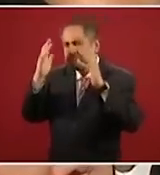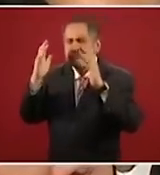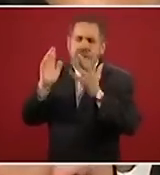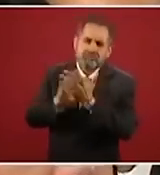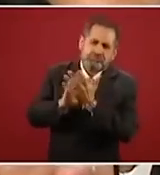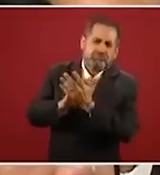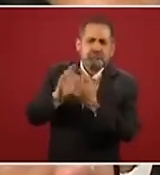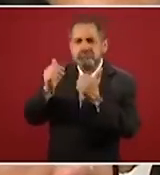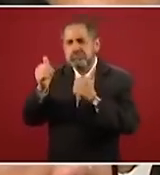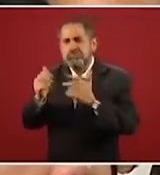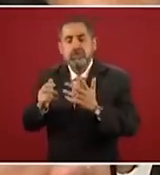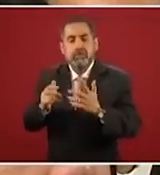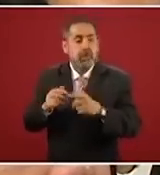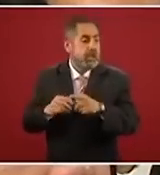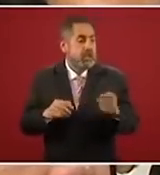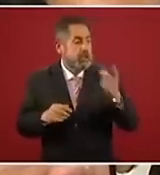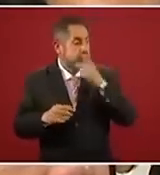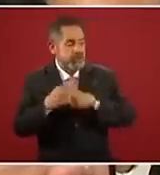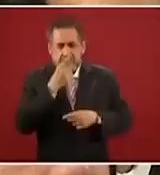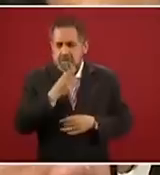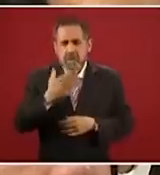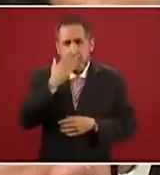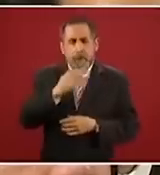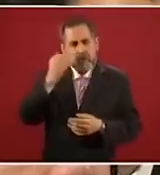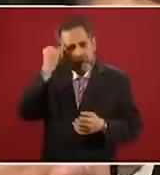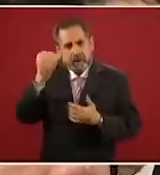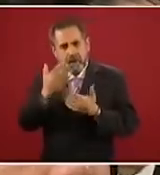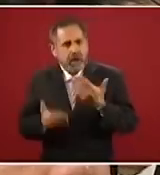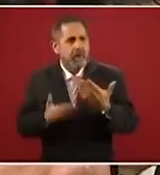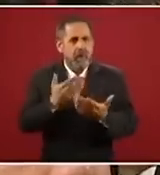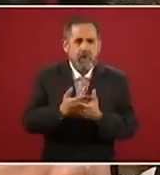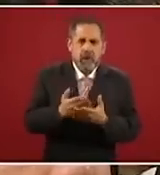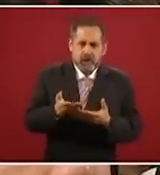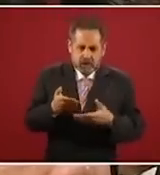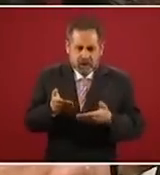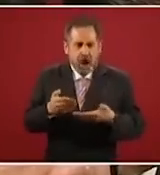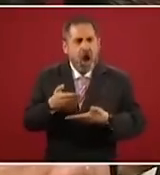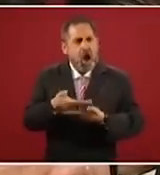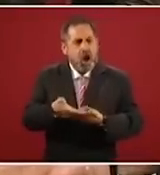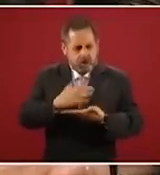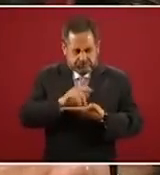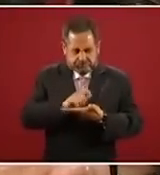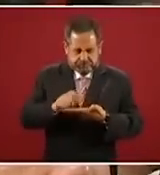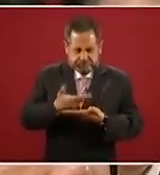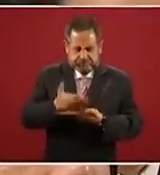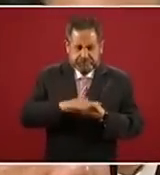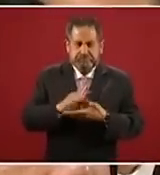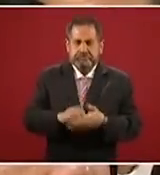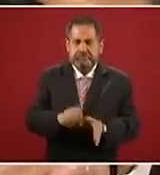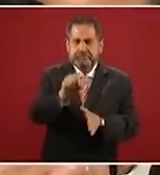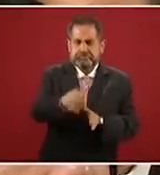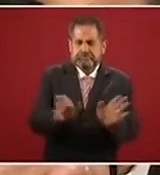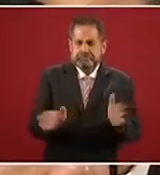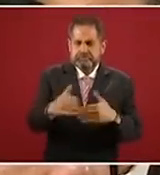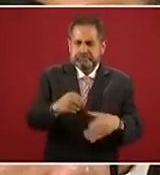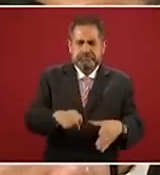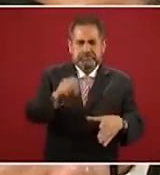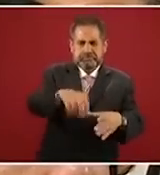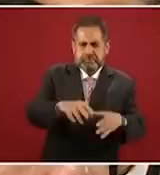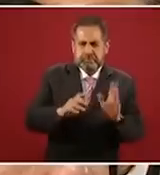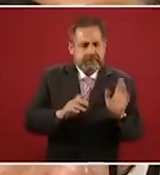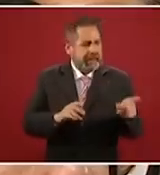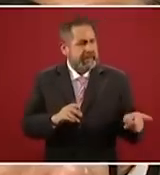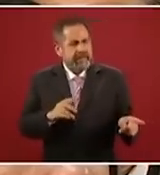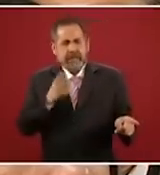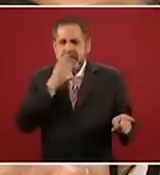nos dicen que fue bien recibida la propuesta, doblaron sus papeles, depositaron ahí pues el dinero con el que están dispuestos a